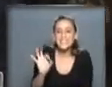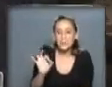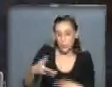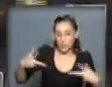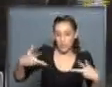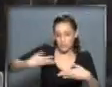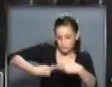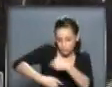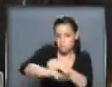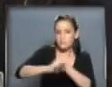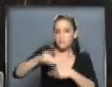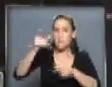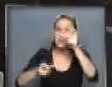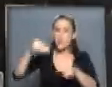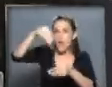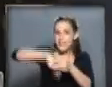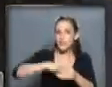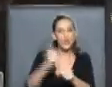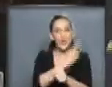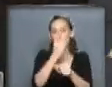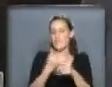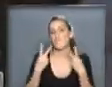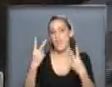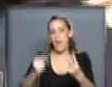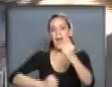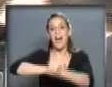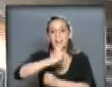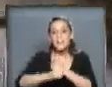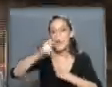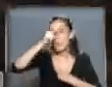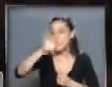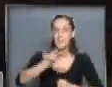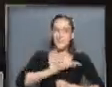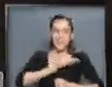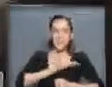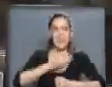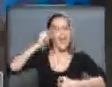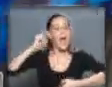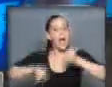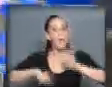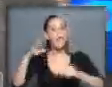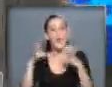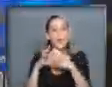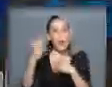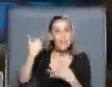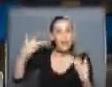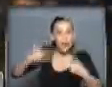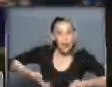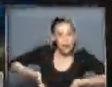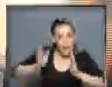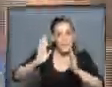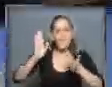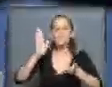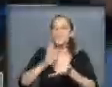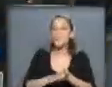con pasajeros demorados hasta que efectivos de la Policía Federal acordaron con los manifestantes el levantamiento del bloqueo. El secretario de